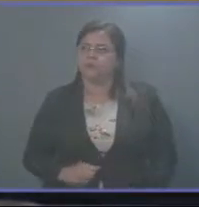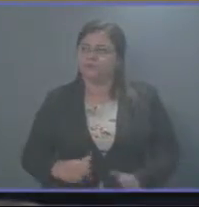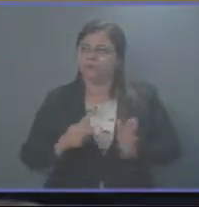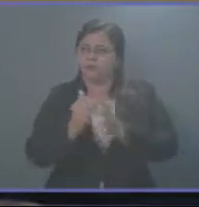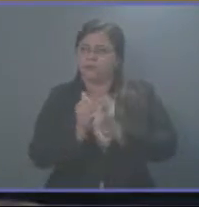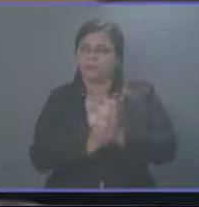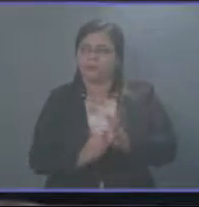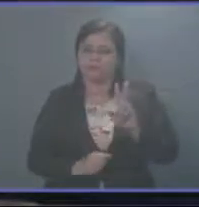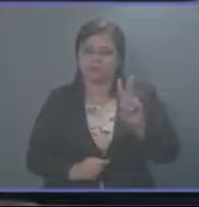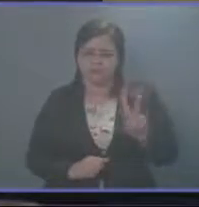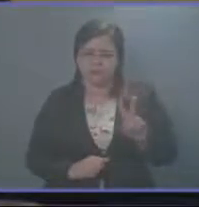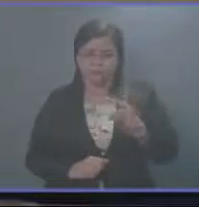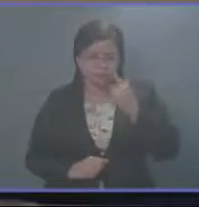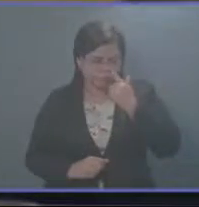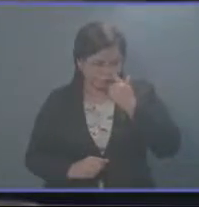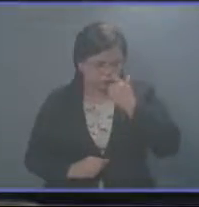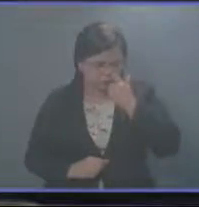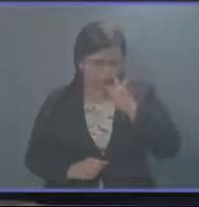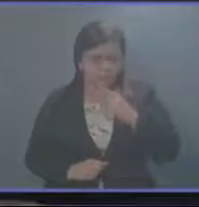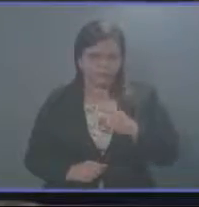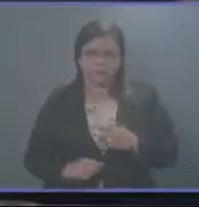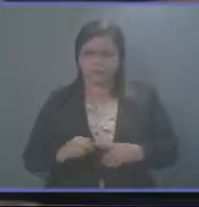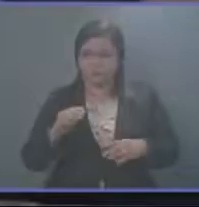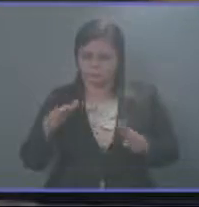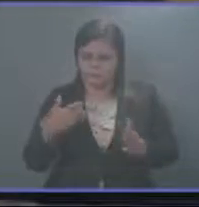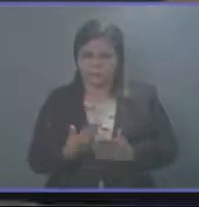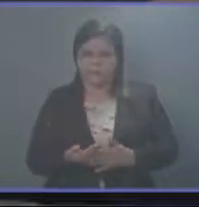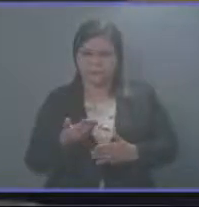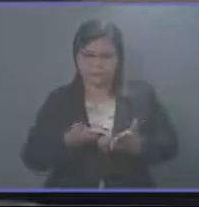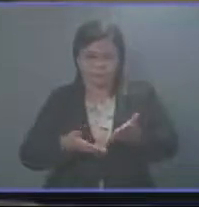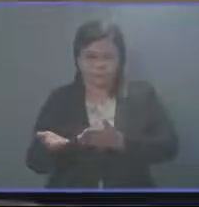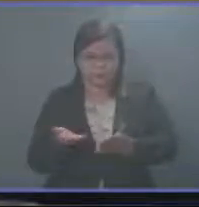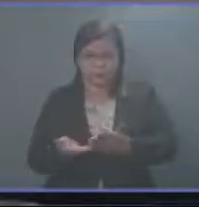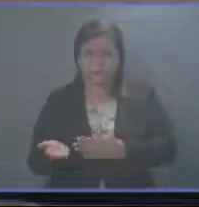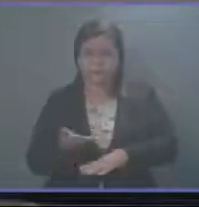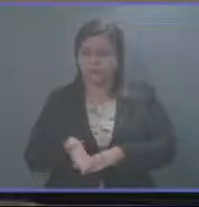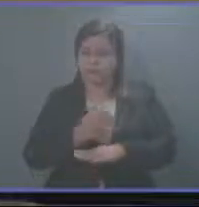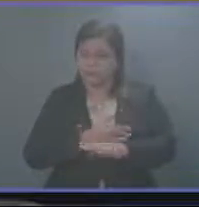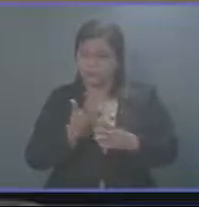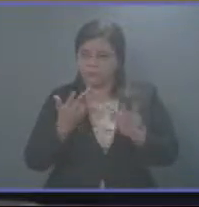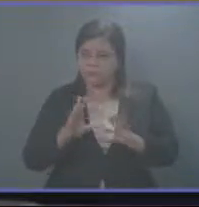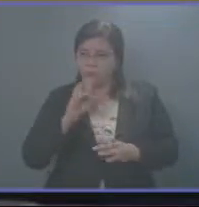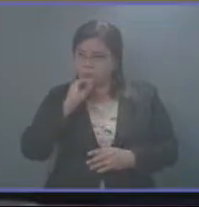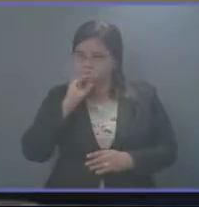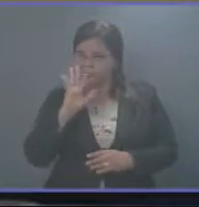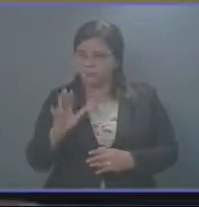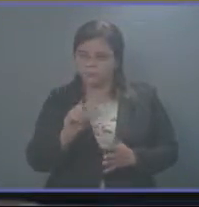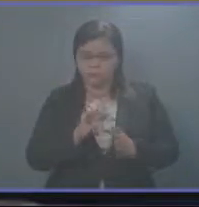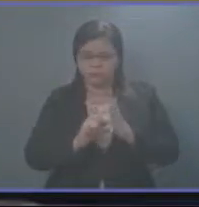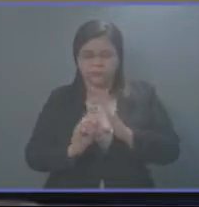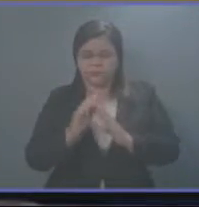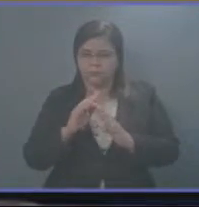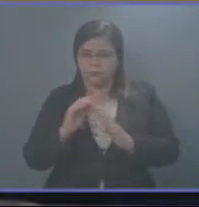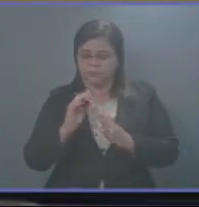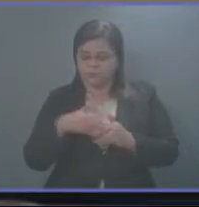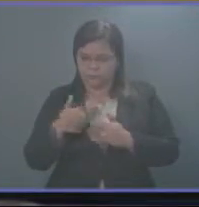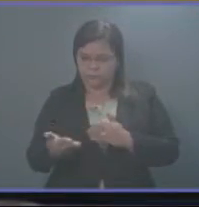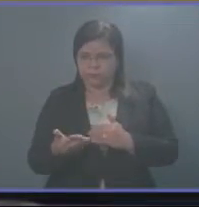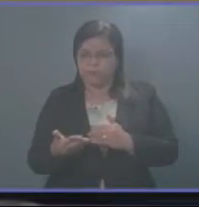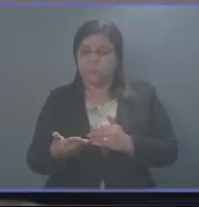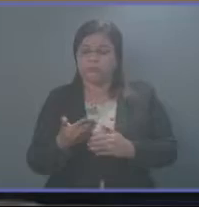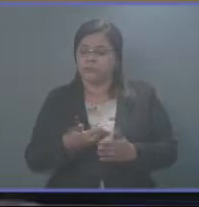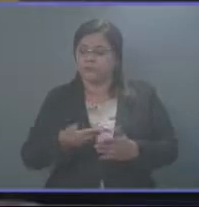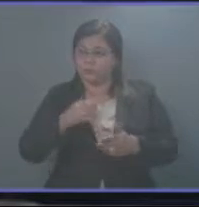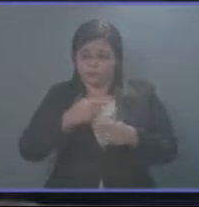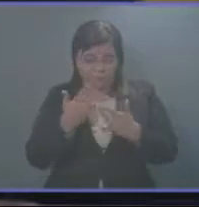Artículo 2. Los prestatarios del servicio a que se refiere el inciso anterior y que a la fecha se encuentren prestando